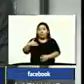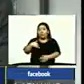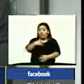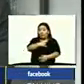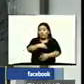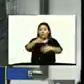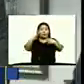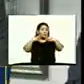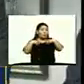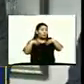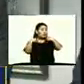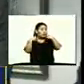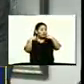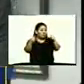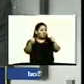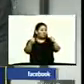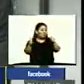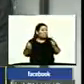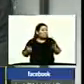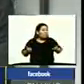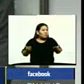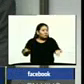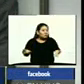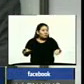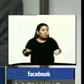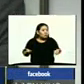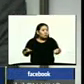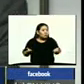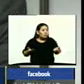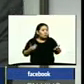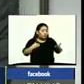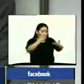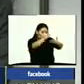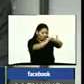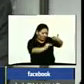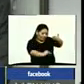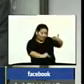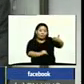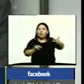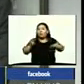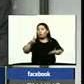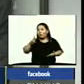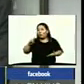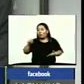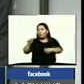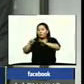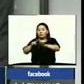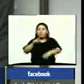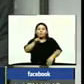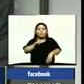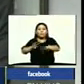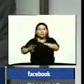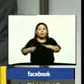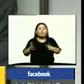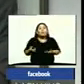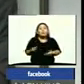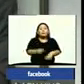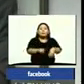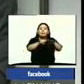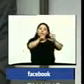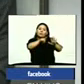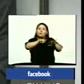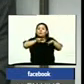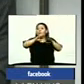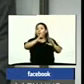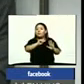Salud tiene en el votado 2019 668.2 millones